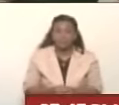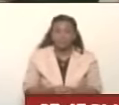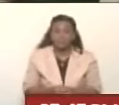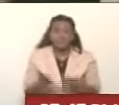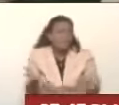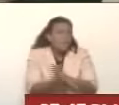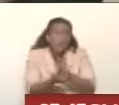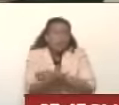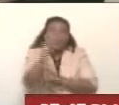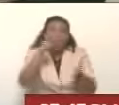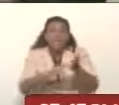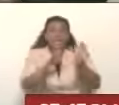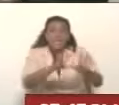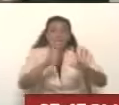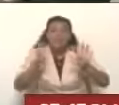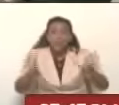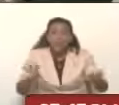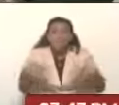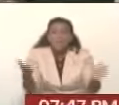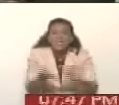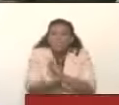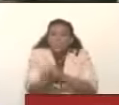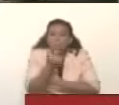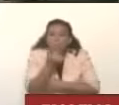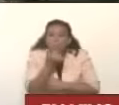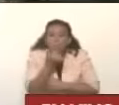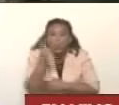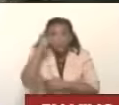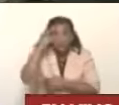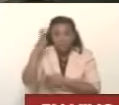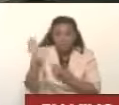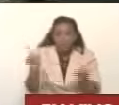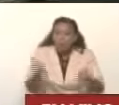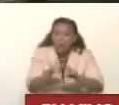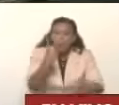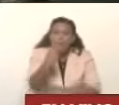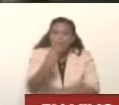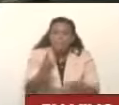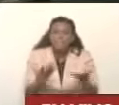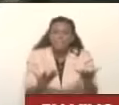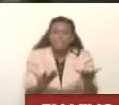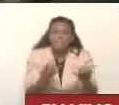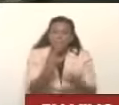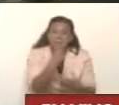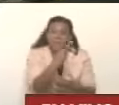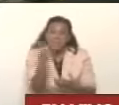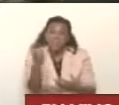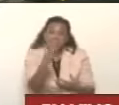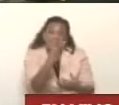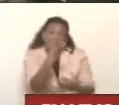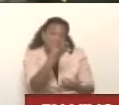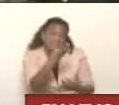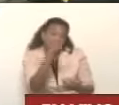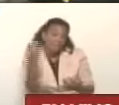¿Qué pasó el 2019? Un día como mañana. 5 años.